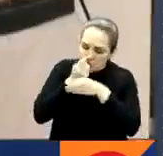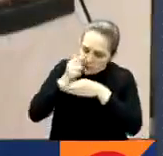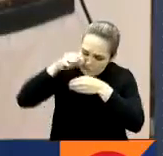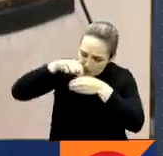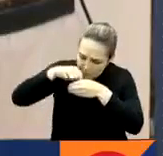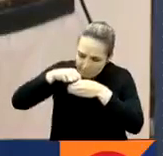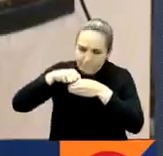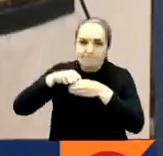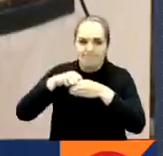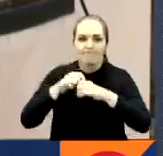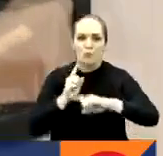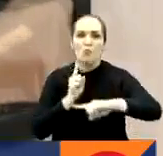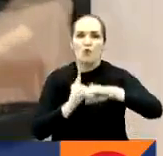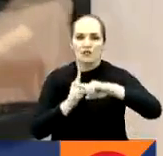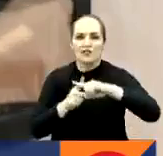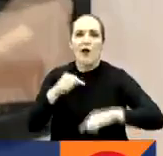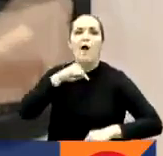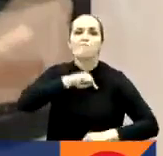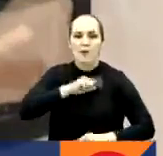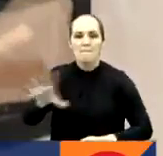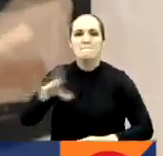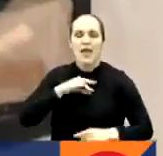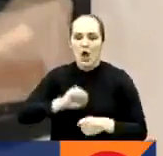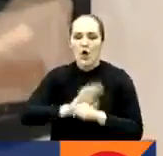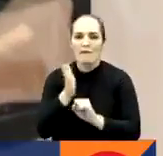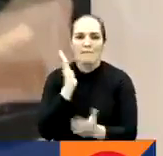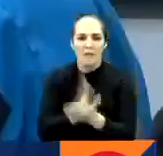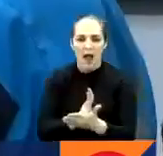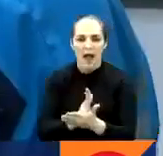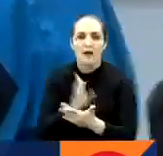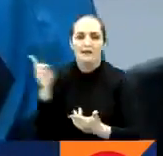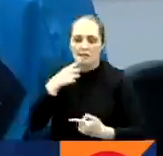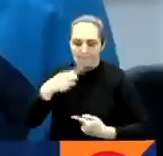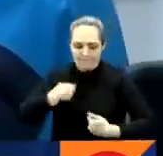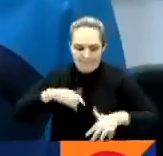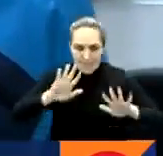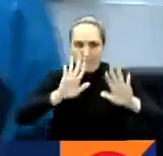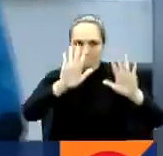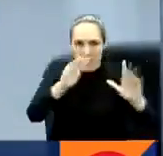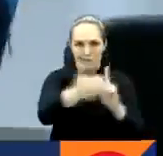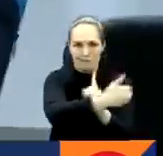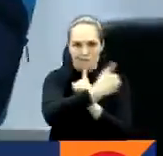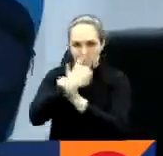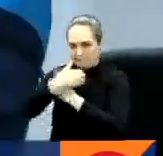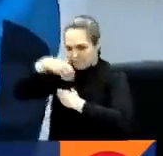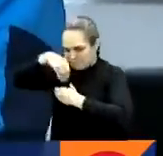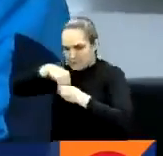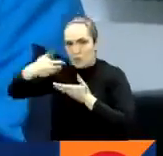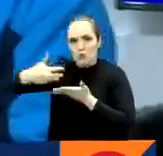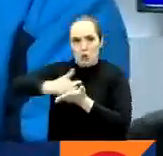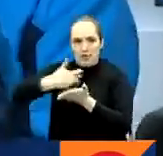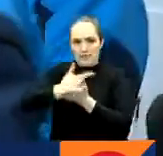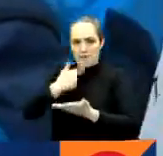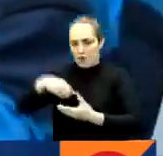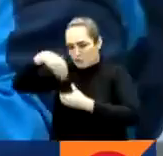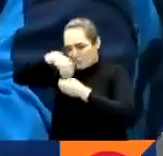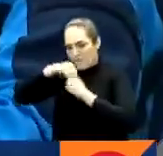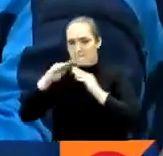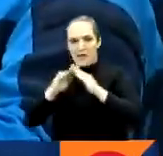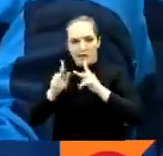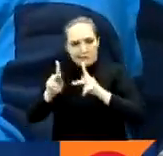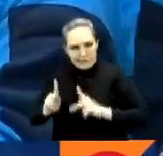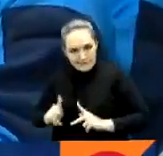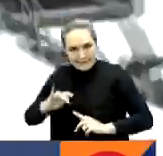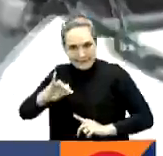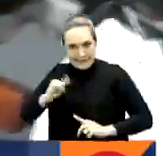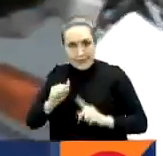dio positivo para COVID-19. La mandataria distrital dijo que atenderá la recomendación médica de aislamiento y reposo,